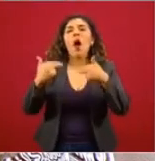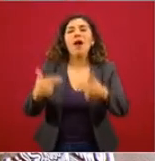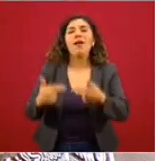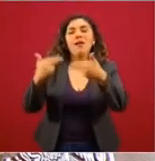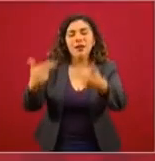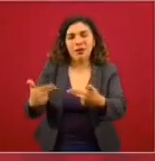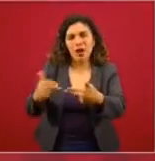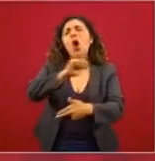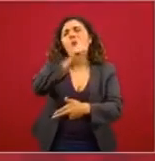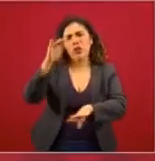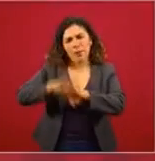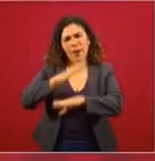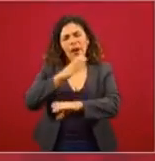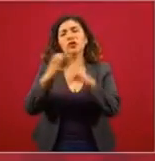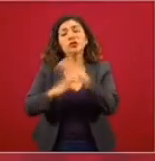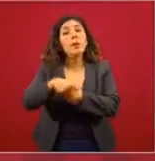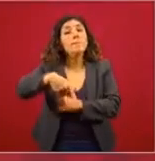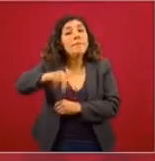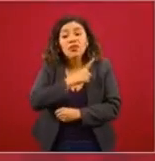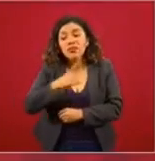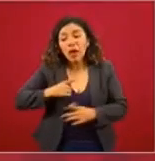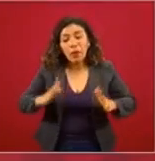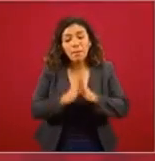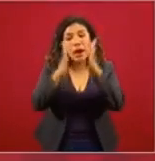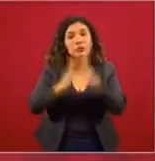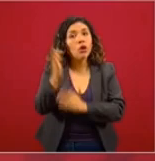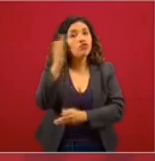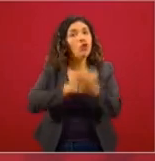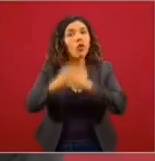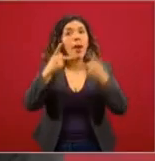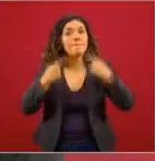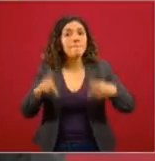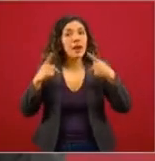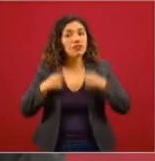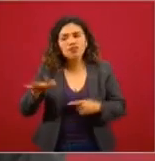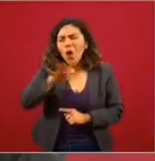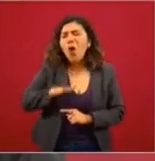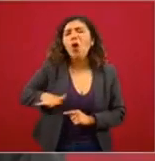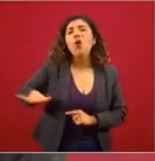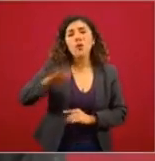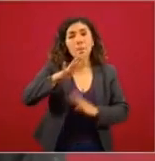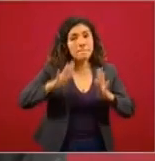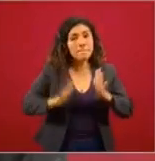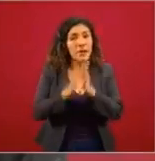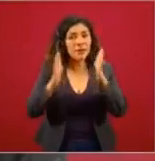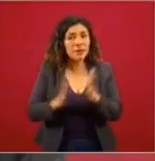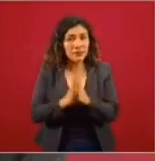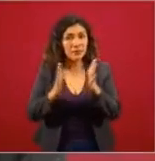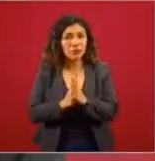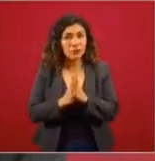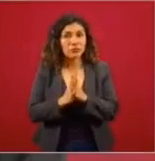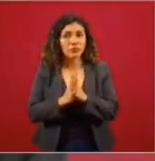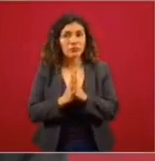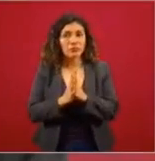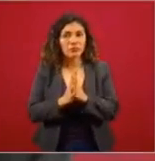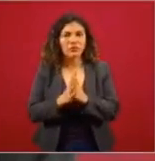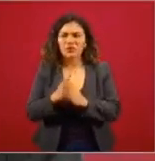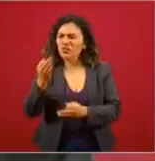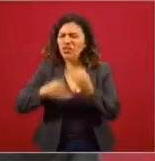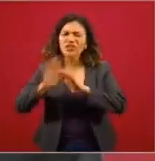pero con la participación de toda la gente, de todo el pueblo, que está